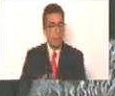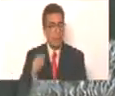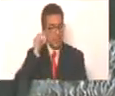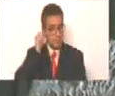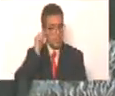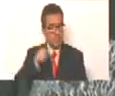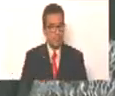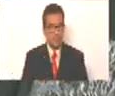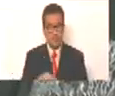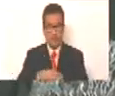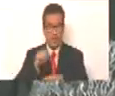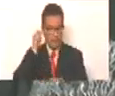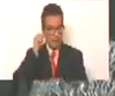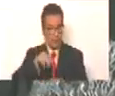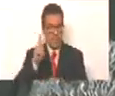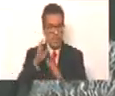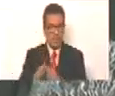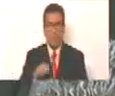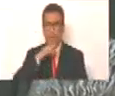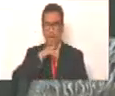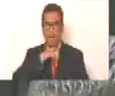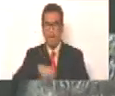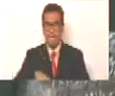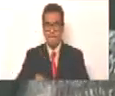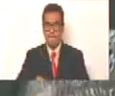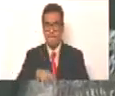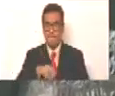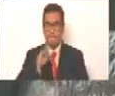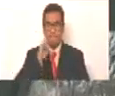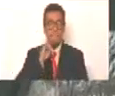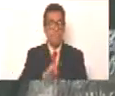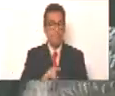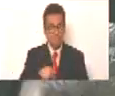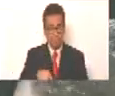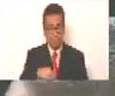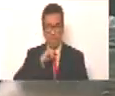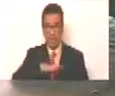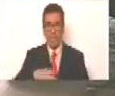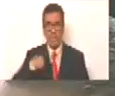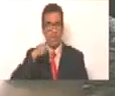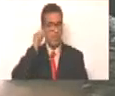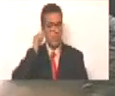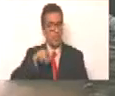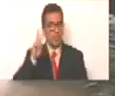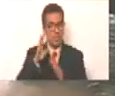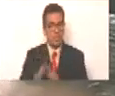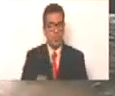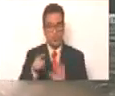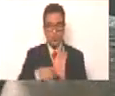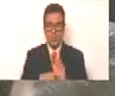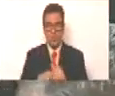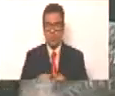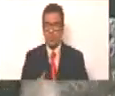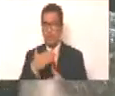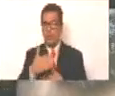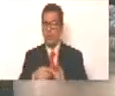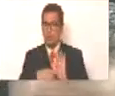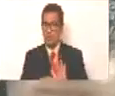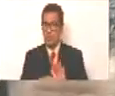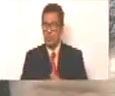el enemigo histórico ha querido llevarnos. Ha sido la mujer venezolana que le ha tocado estar a la vanguardia en contra de la